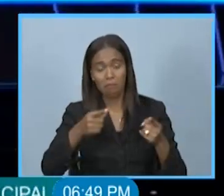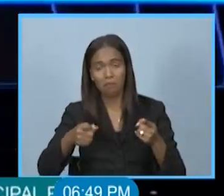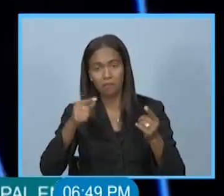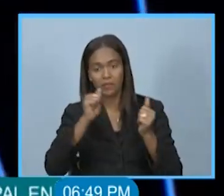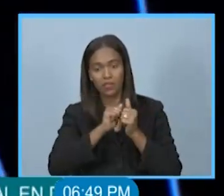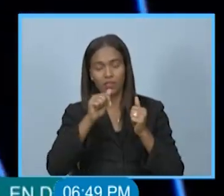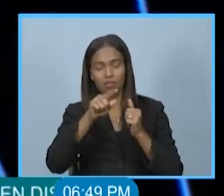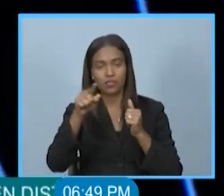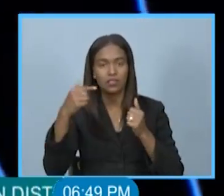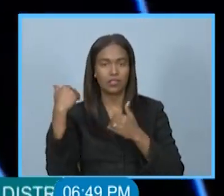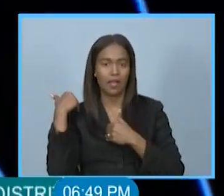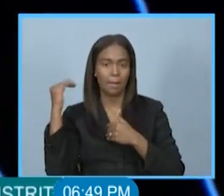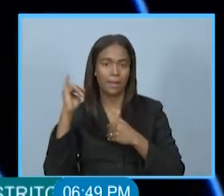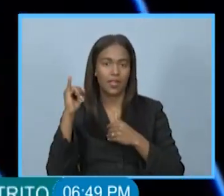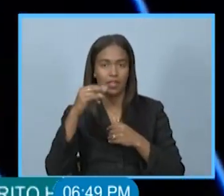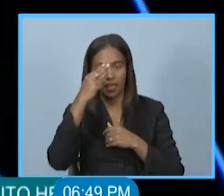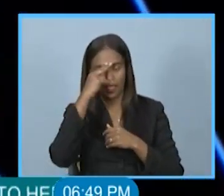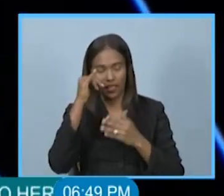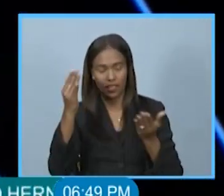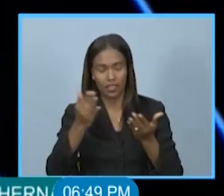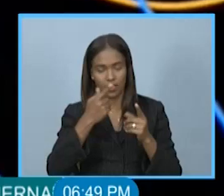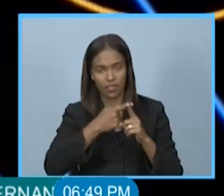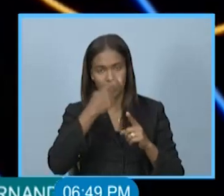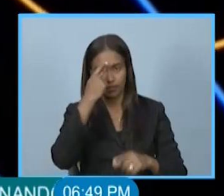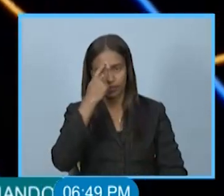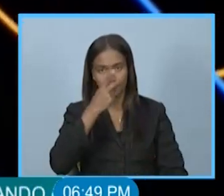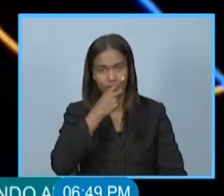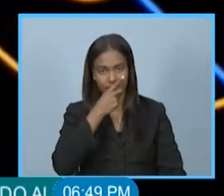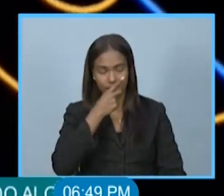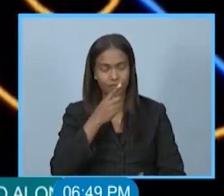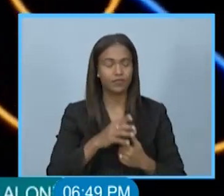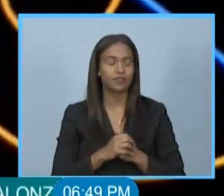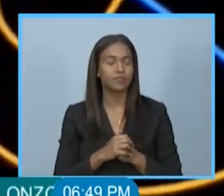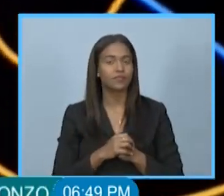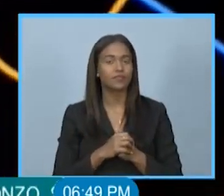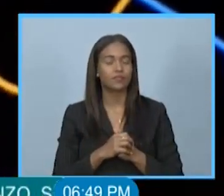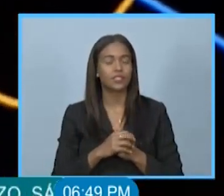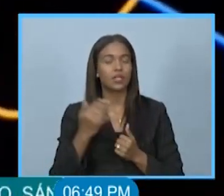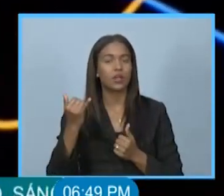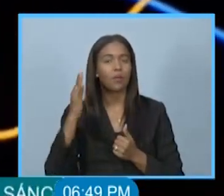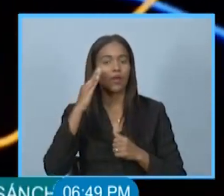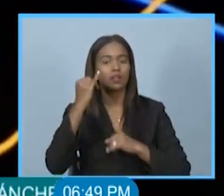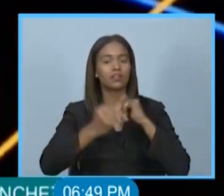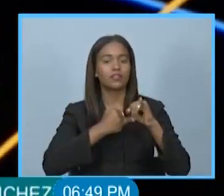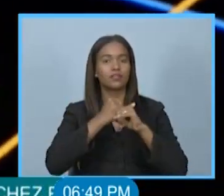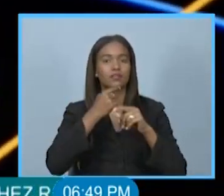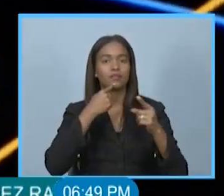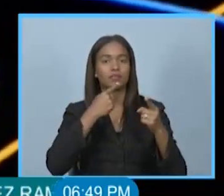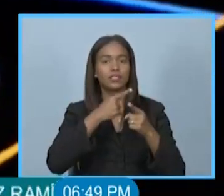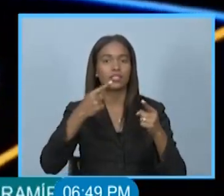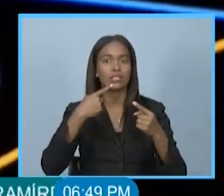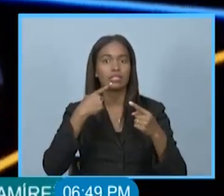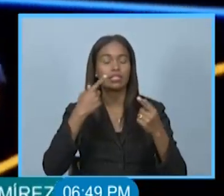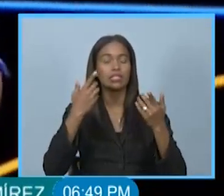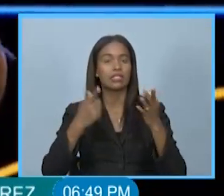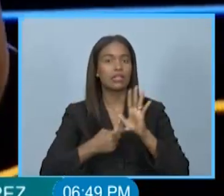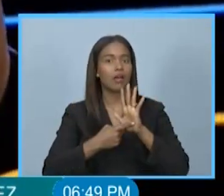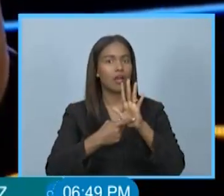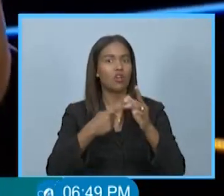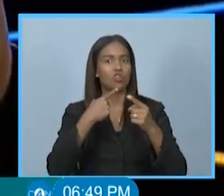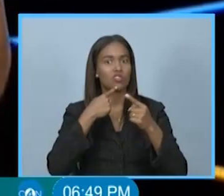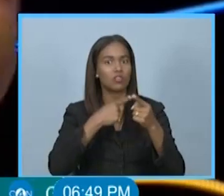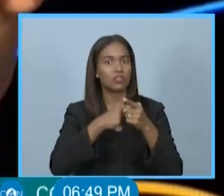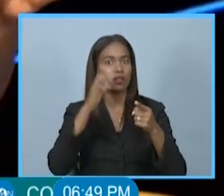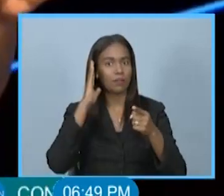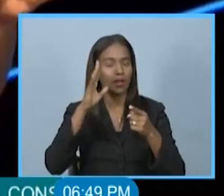con la parte de la migración haitiana en República Dominicana señores y vamos a las internacionales una noticia que me